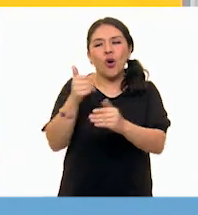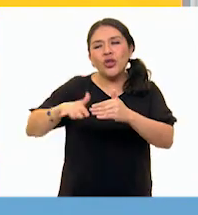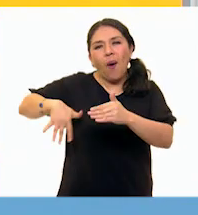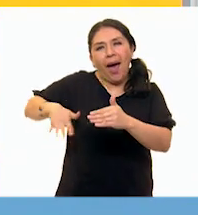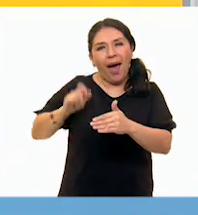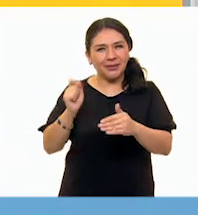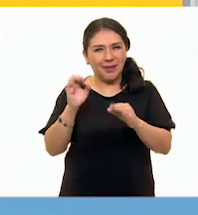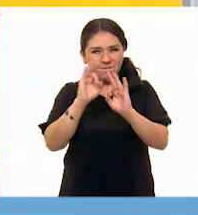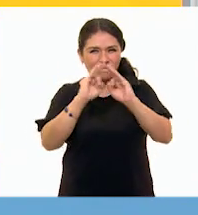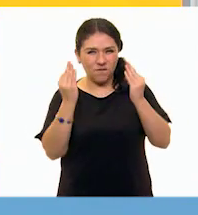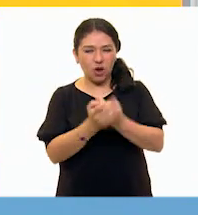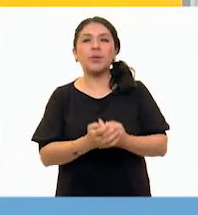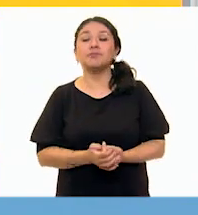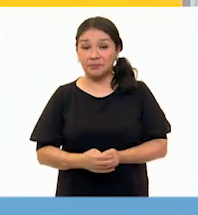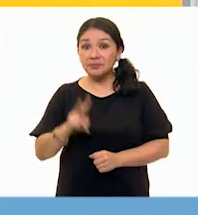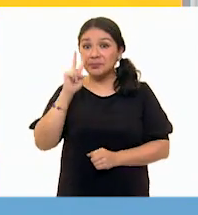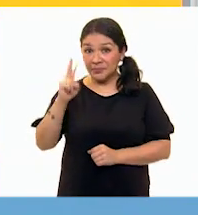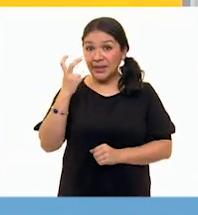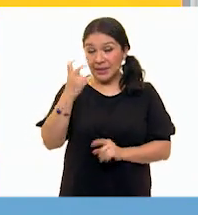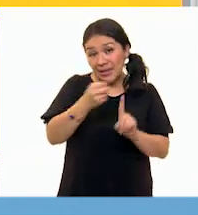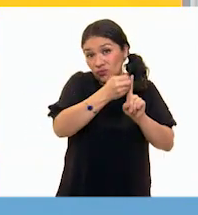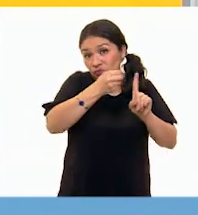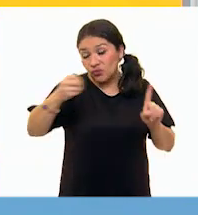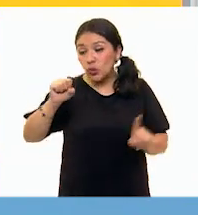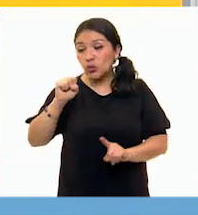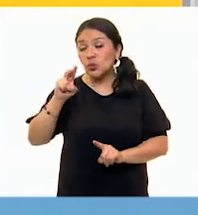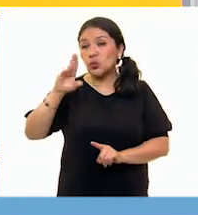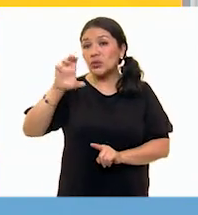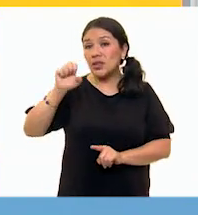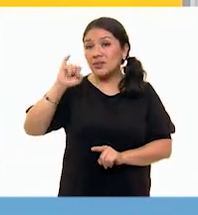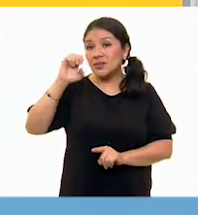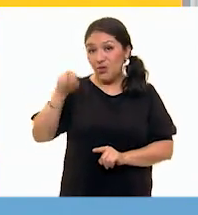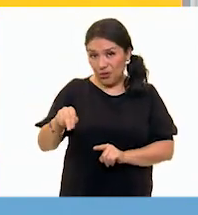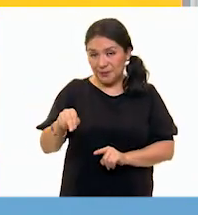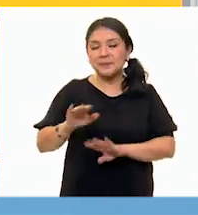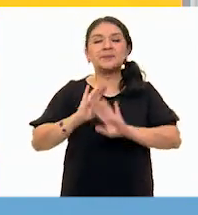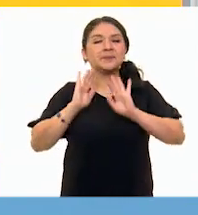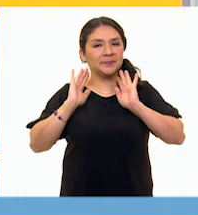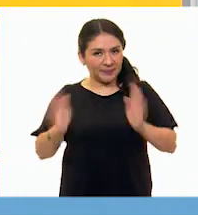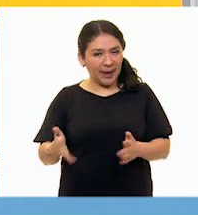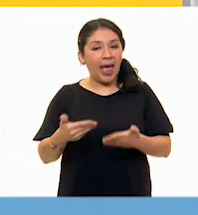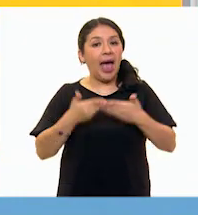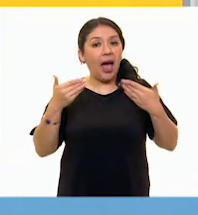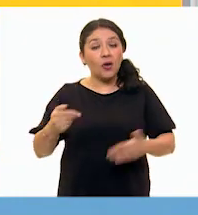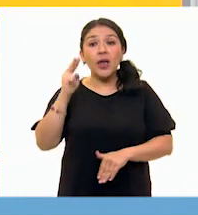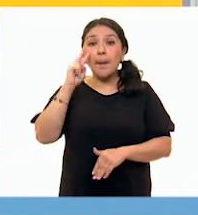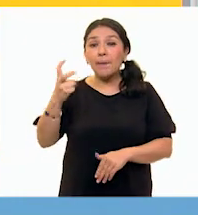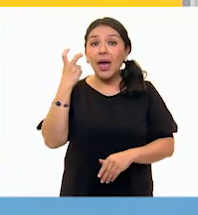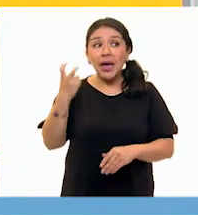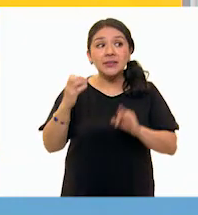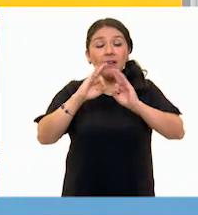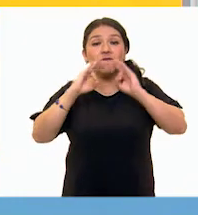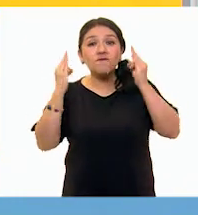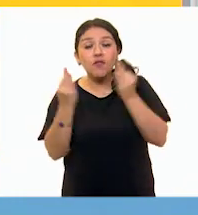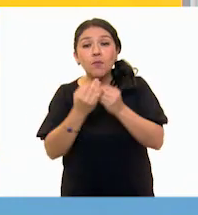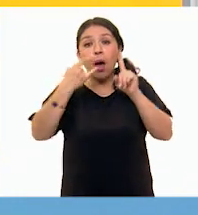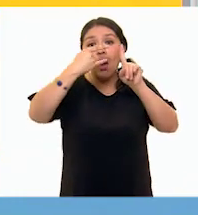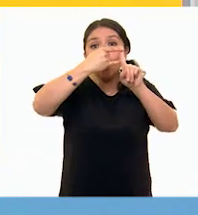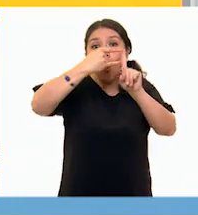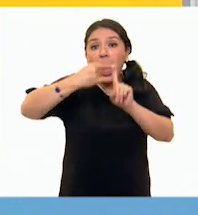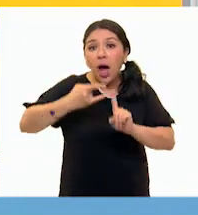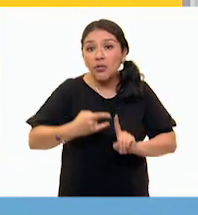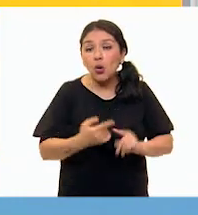Bien, ya tuvimos esta sucesión de figuras. En este caso, las figuras que son cuadrados y